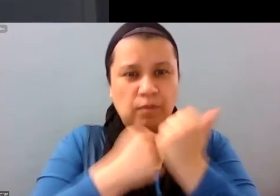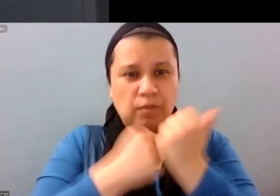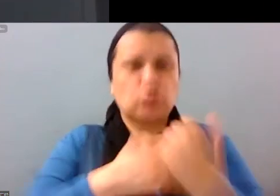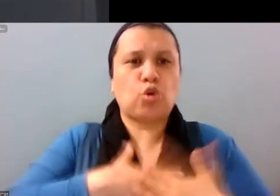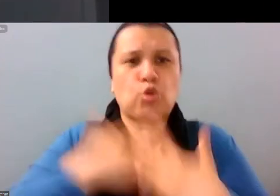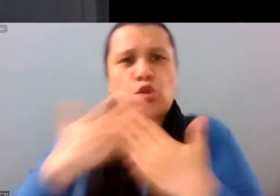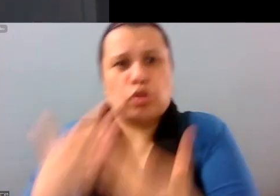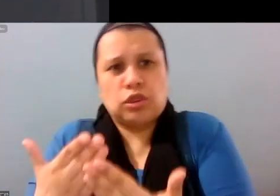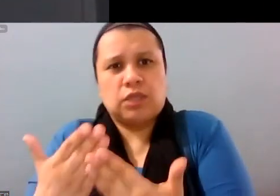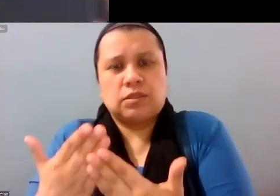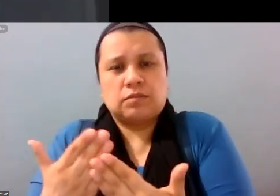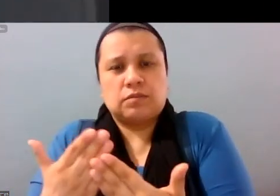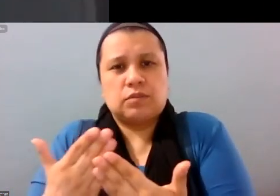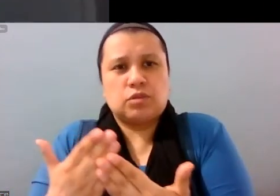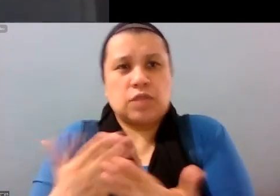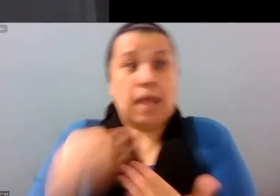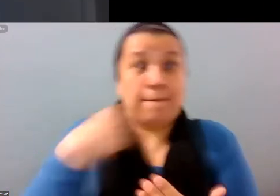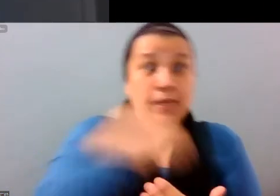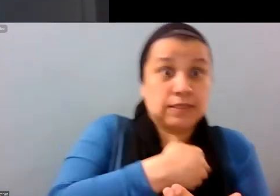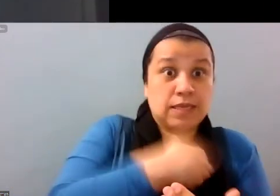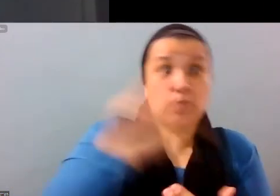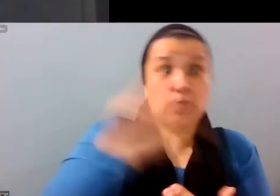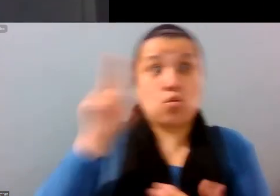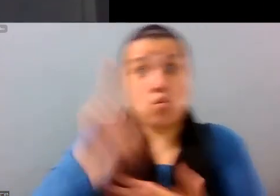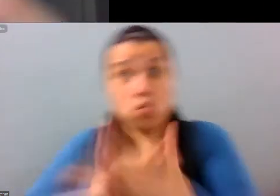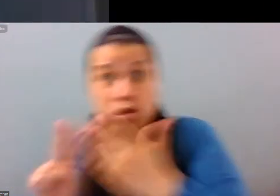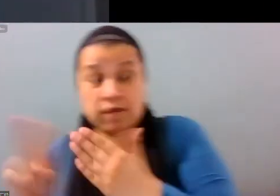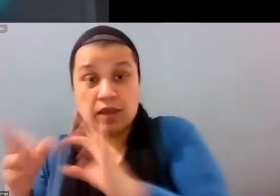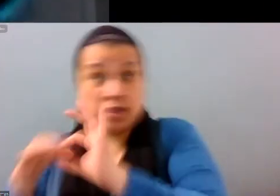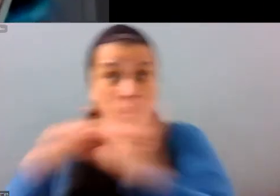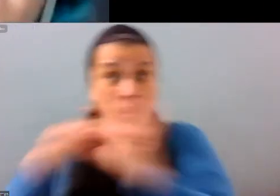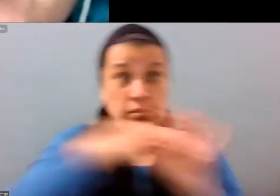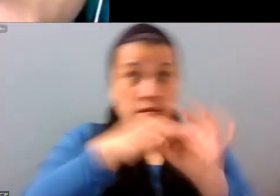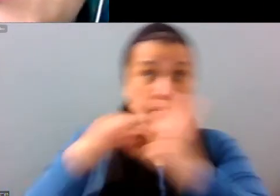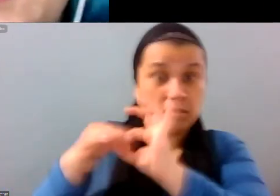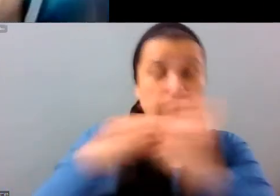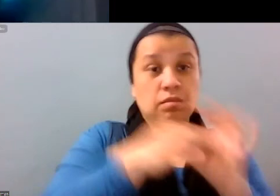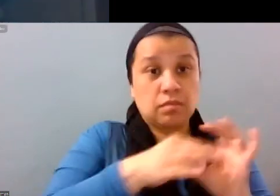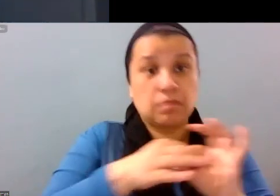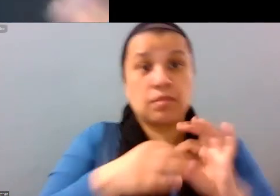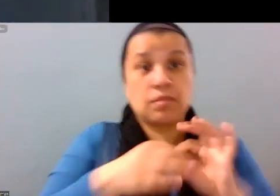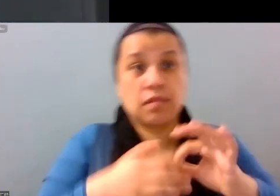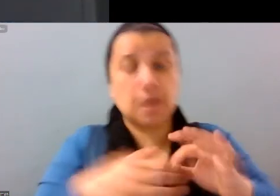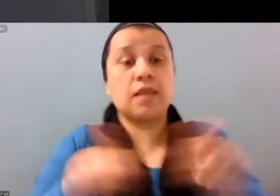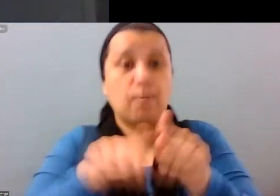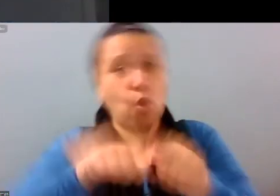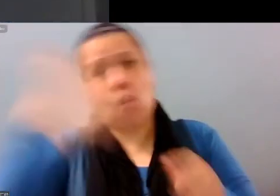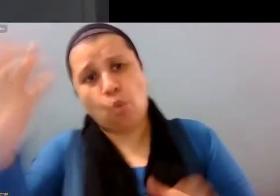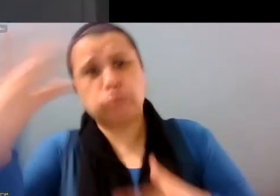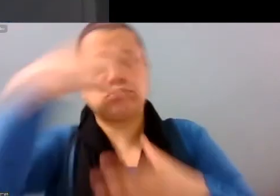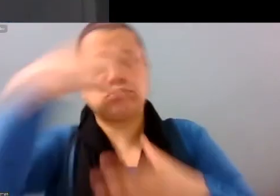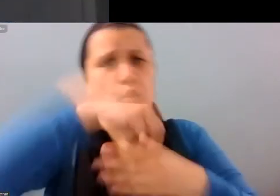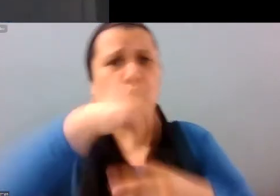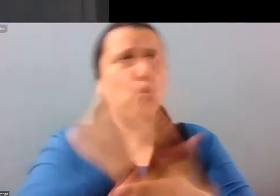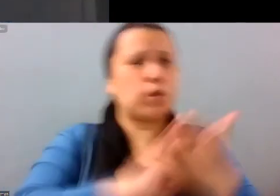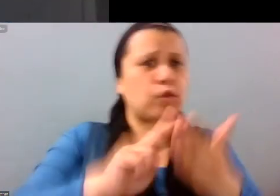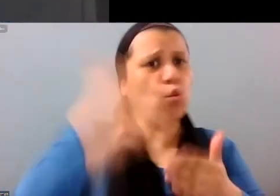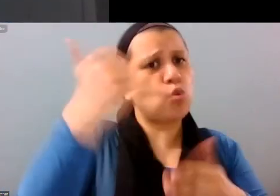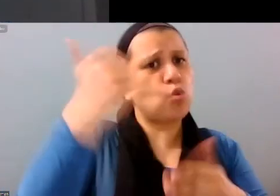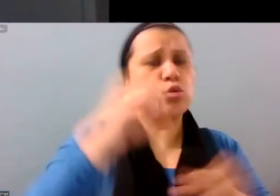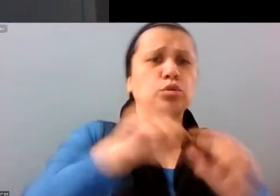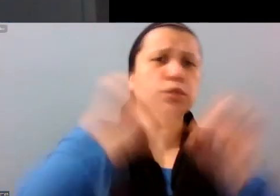en el MEP como en la UNED de seguir colaborando de seguir entretejiendo y también las otras universidades y los otros sistemas educativos seguir